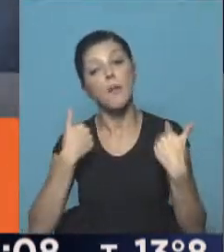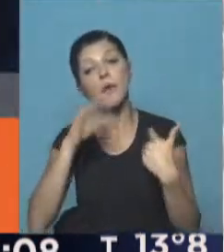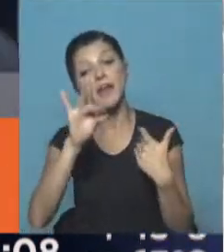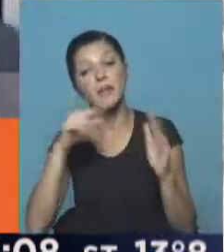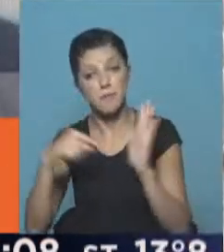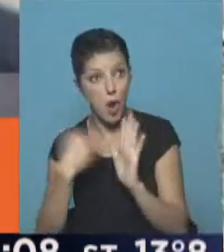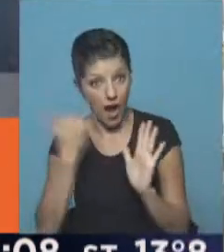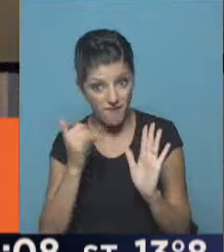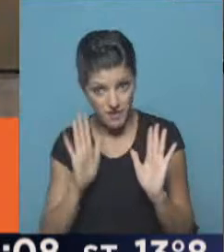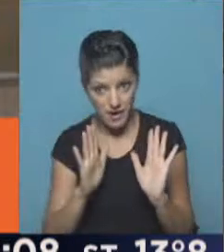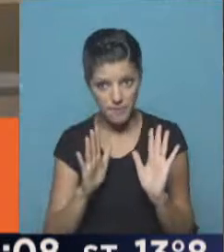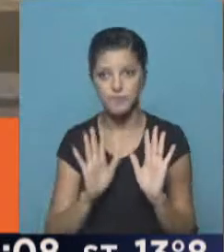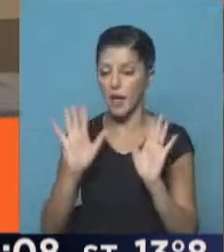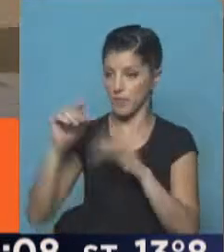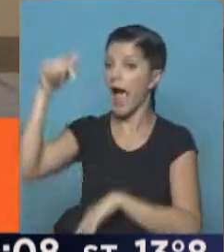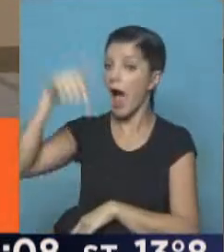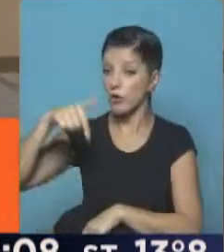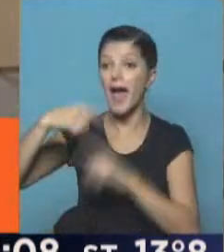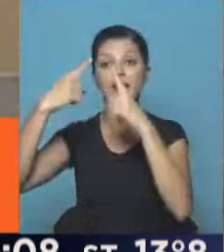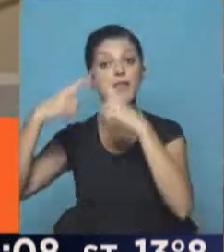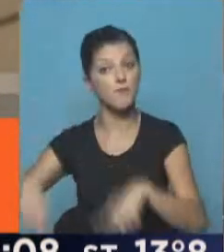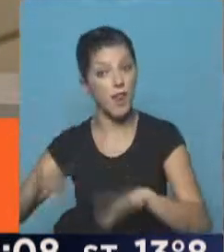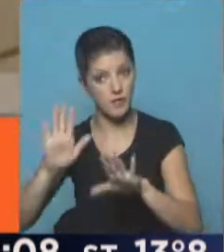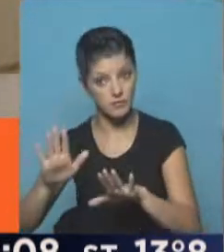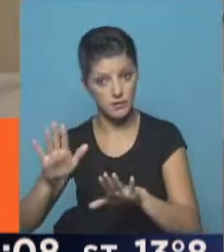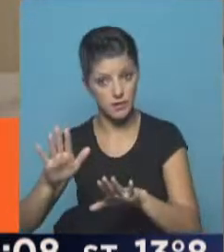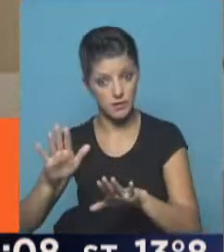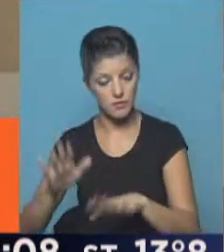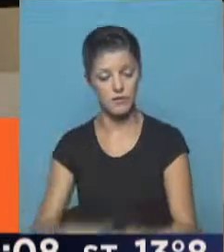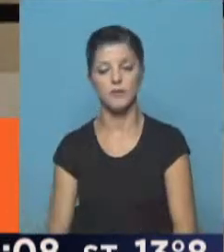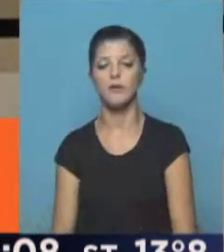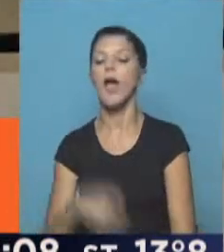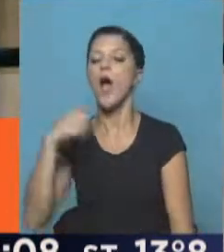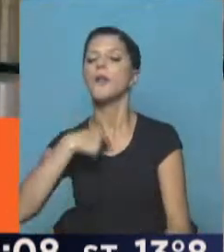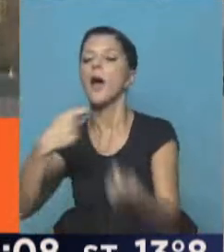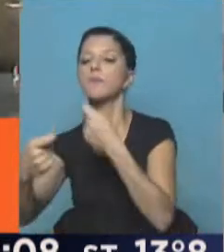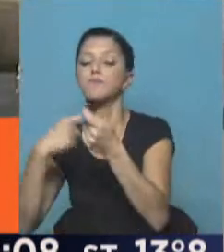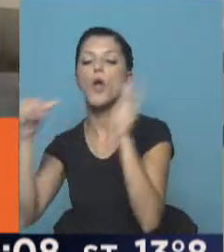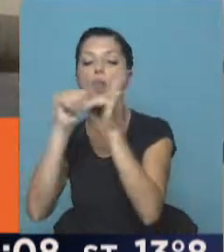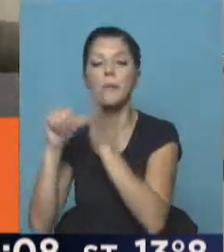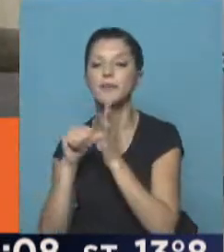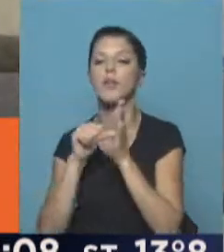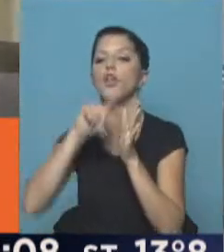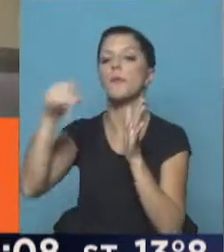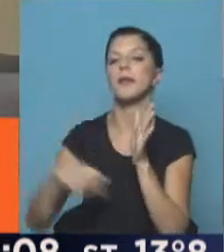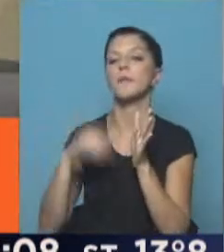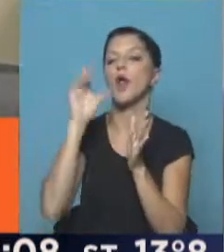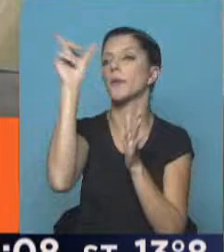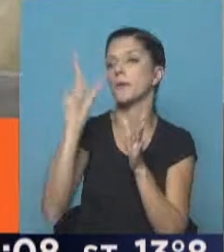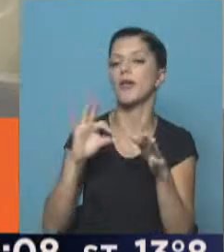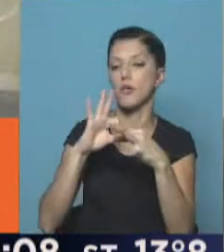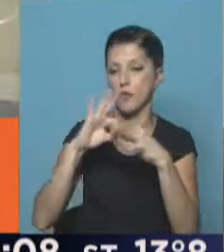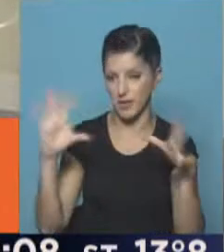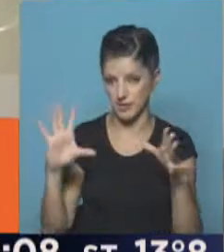En este caso es diferente, la gobernanza de la globalización no viene por mecanismos republicanos democráticos